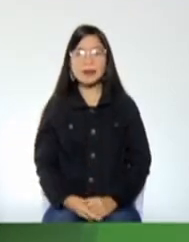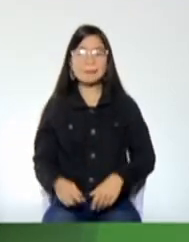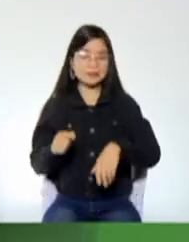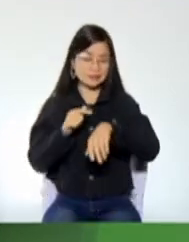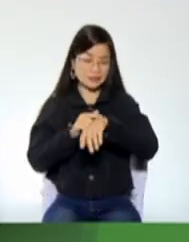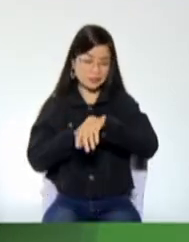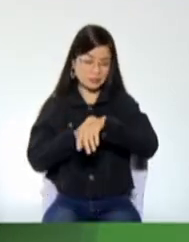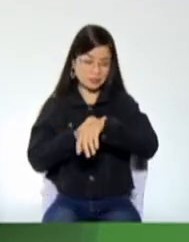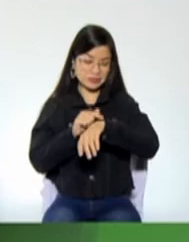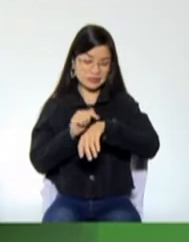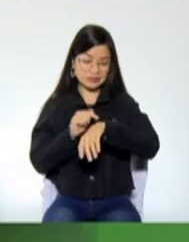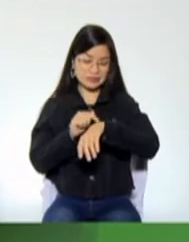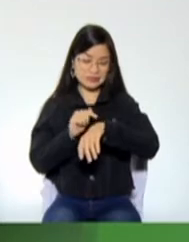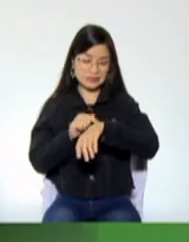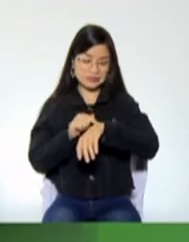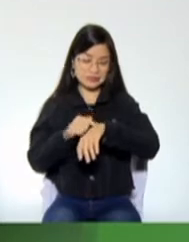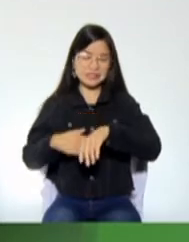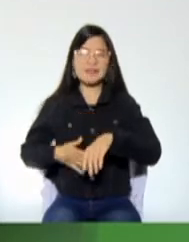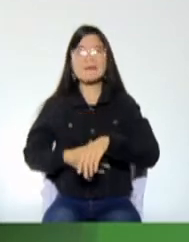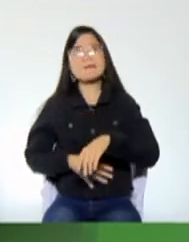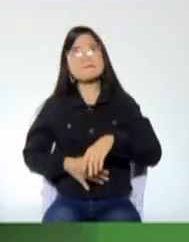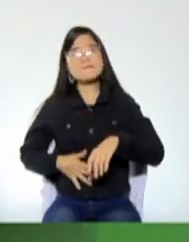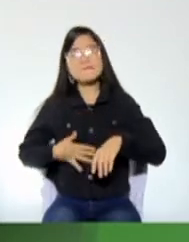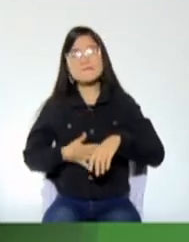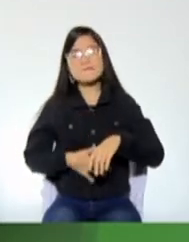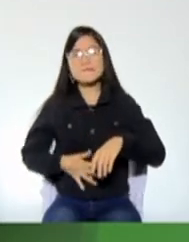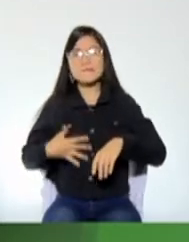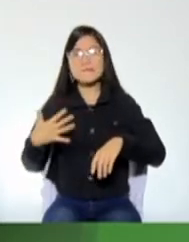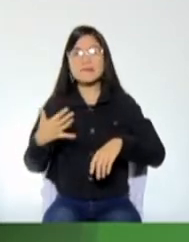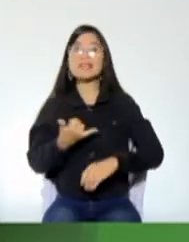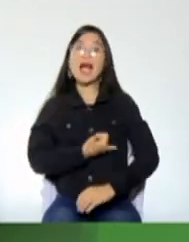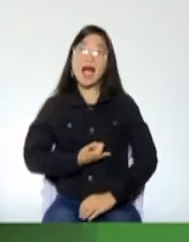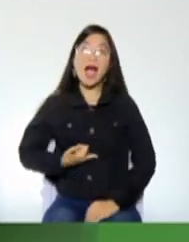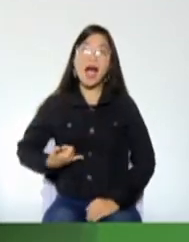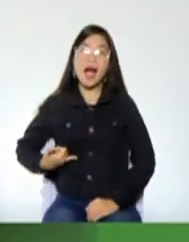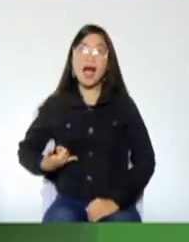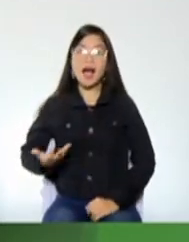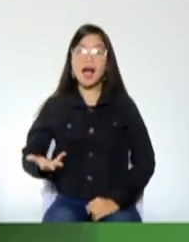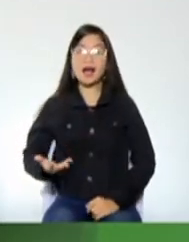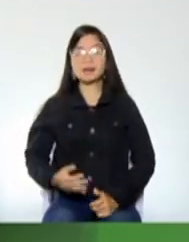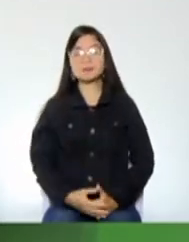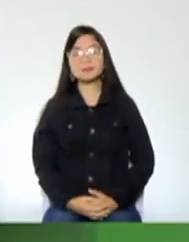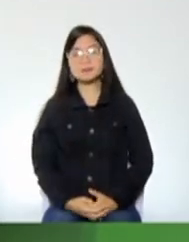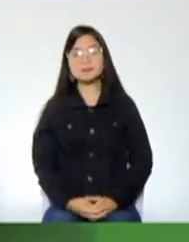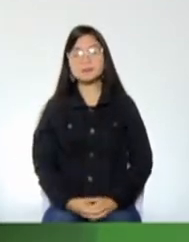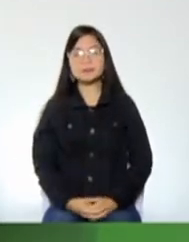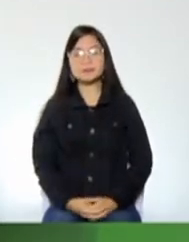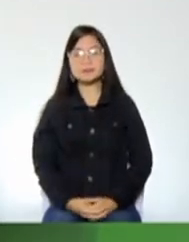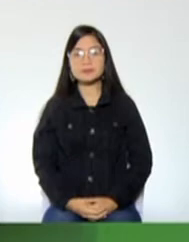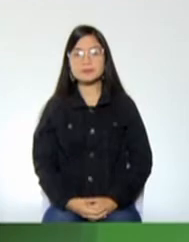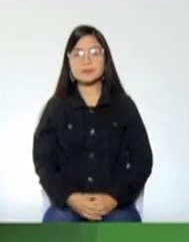hora es porque tengo hambre, ¿cierto? A ver, un gesto muy